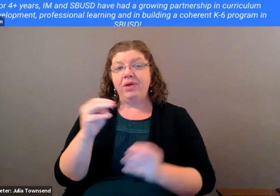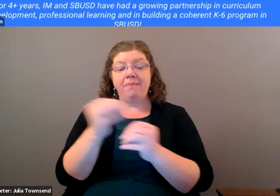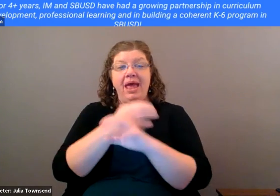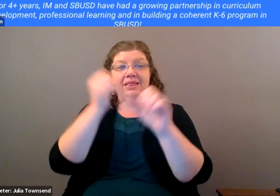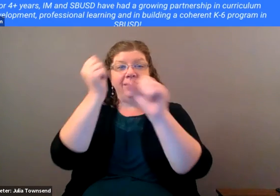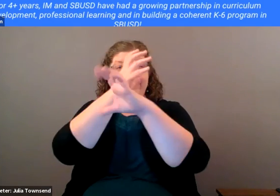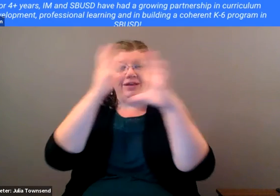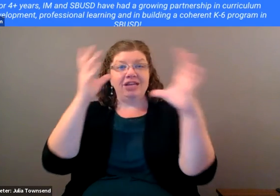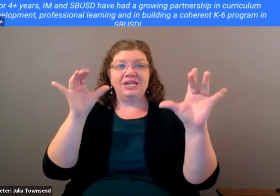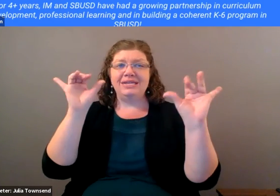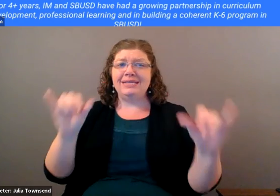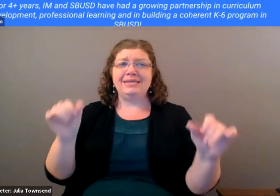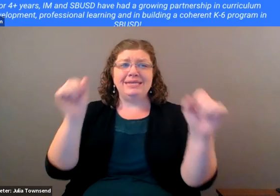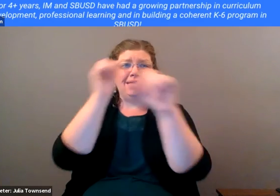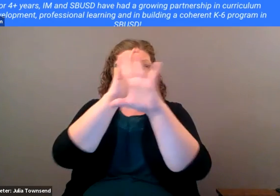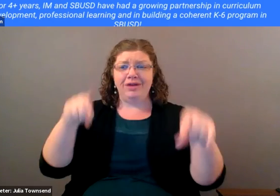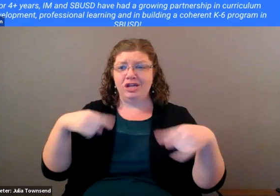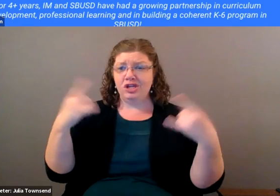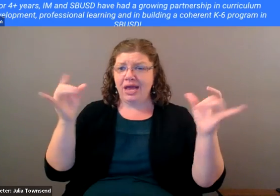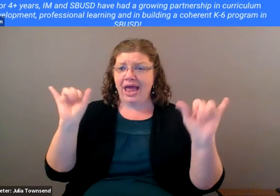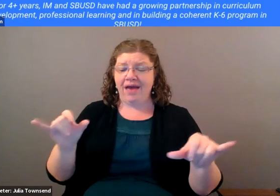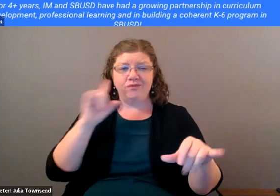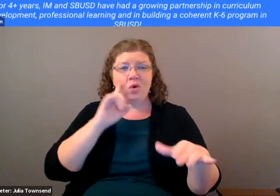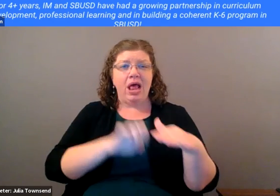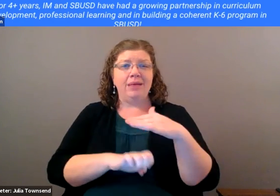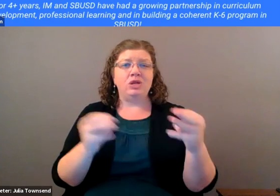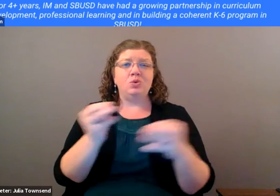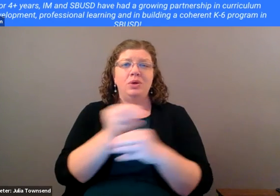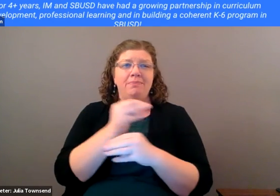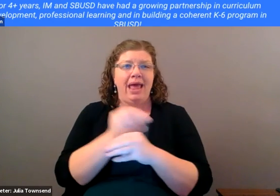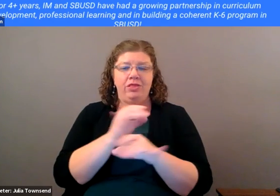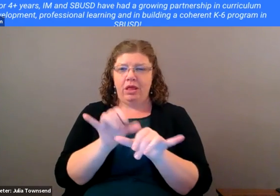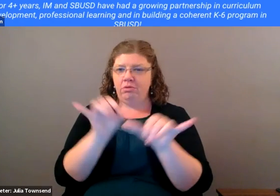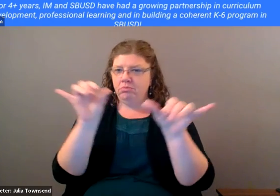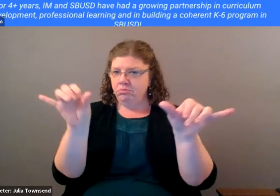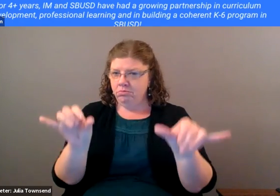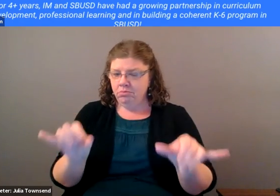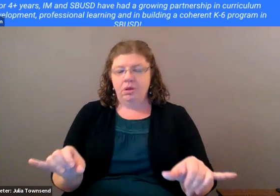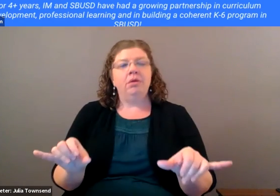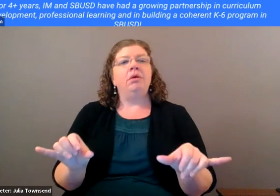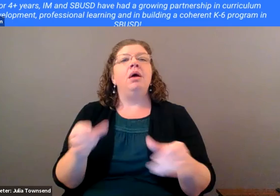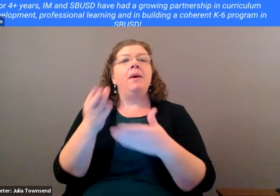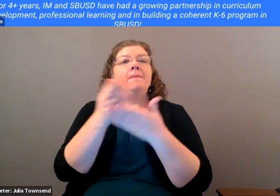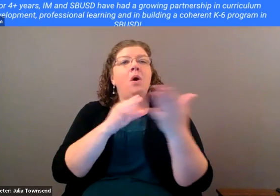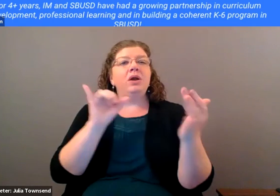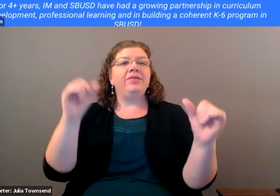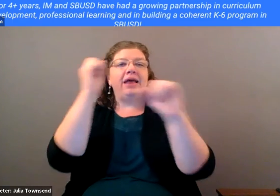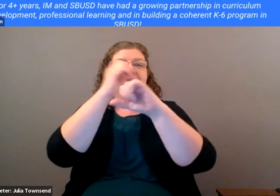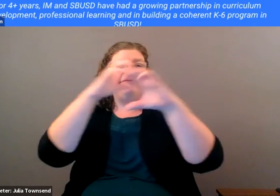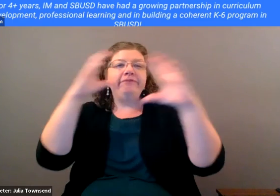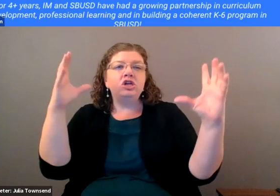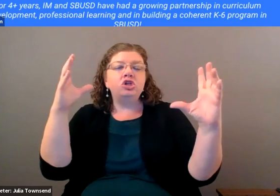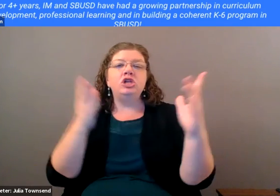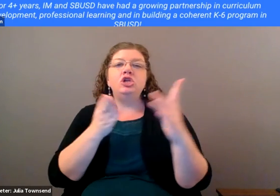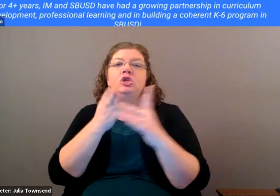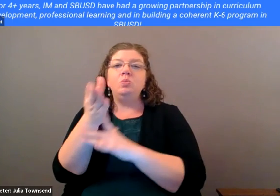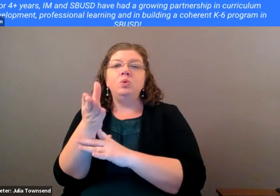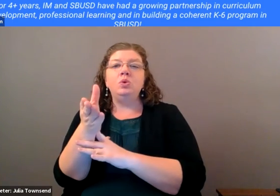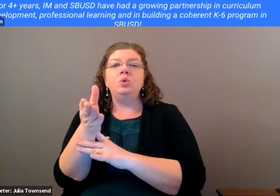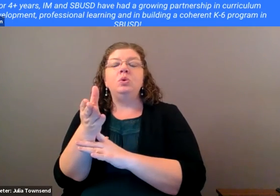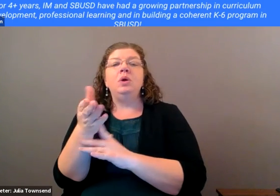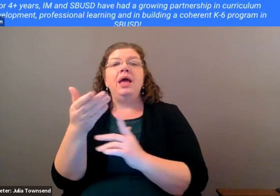del programa Illustrative Math está alineada con nuestra visión y parte de esa visión